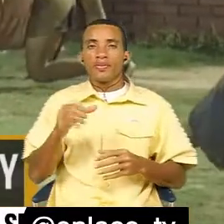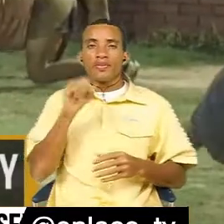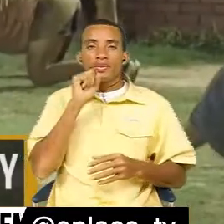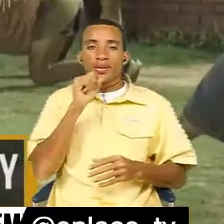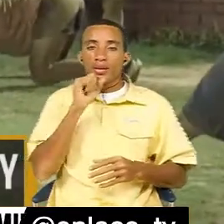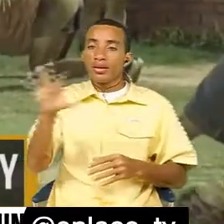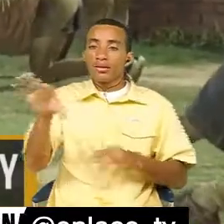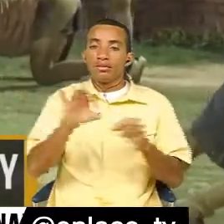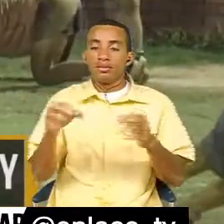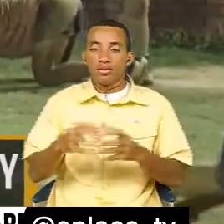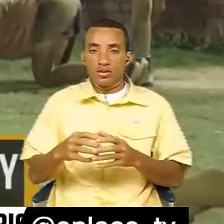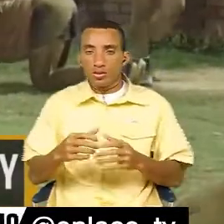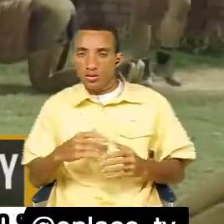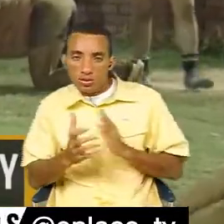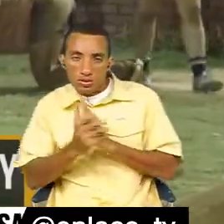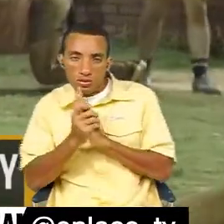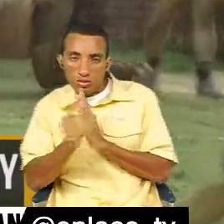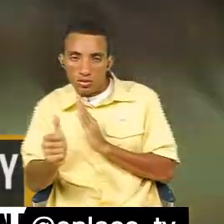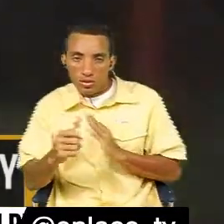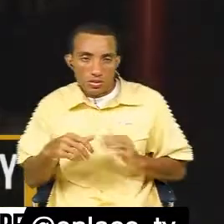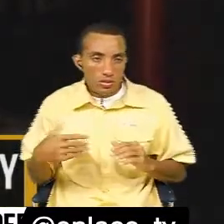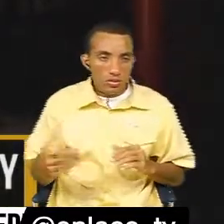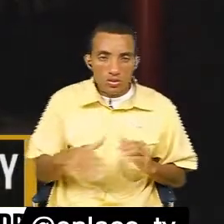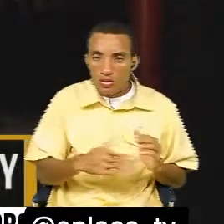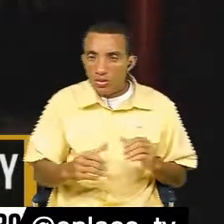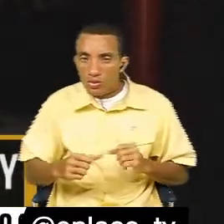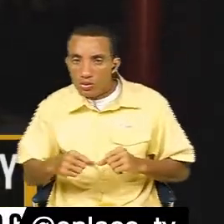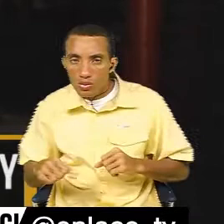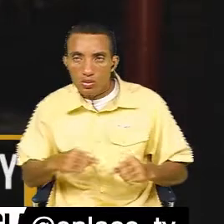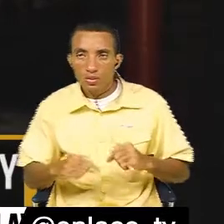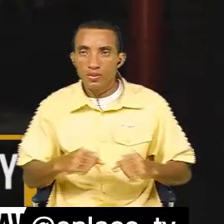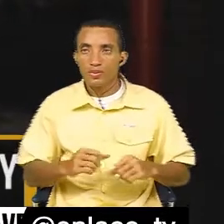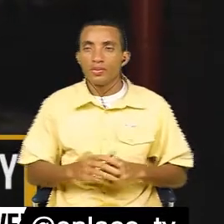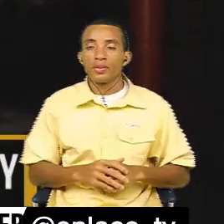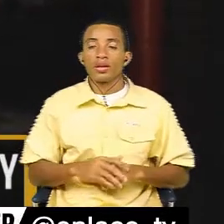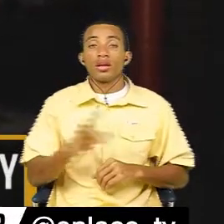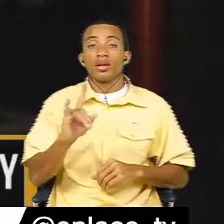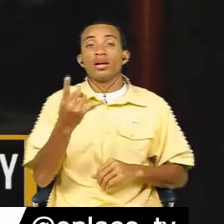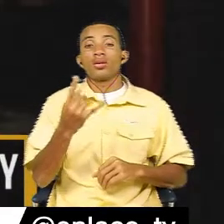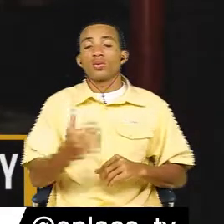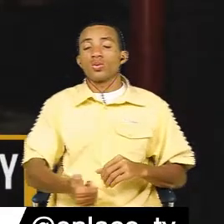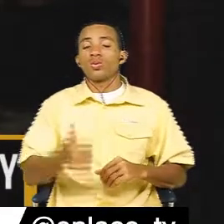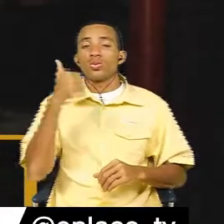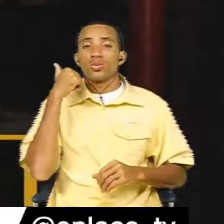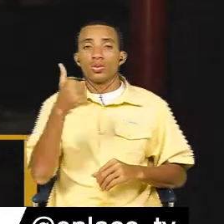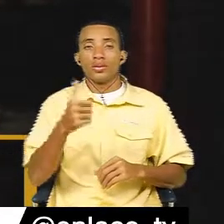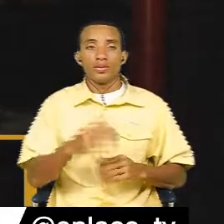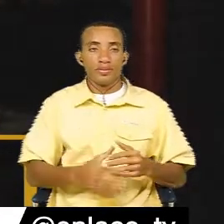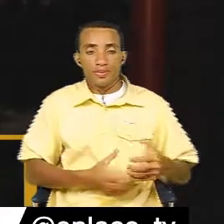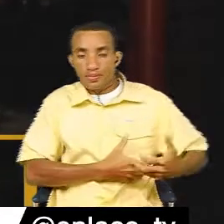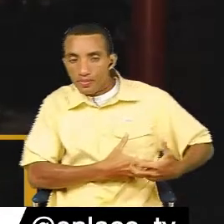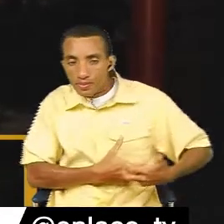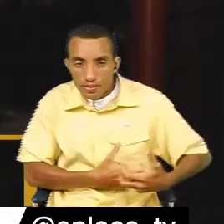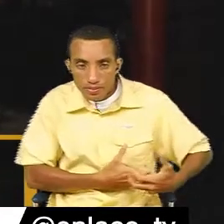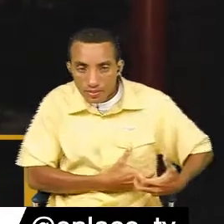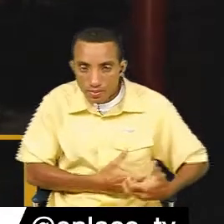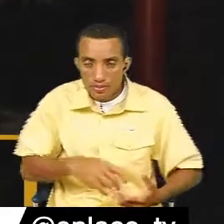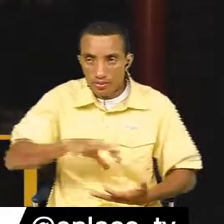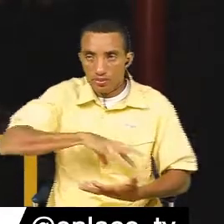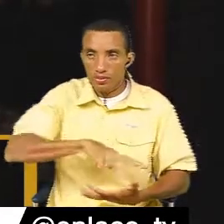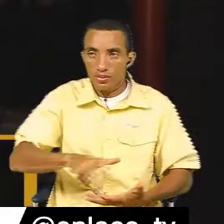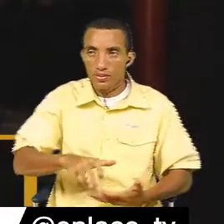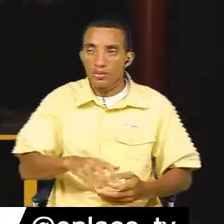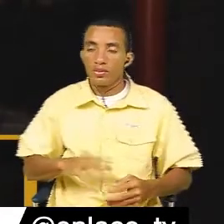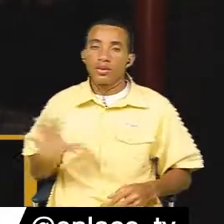a su destreza y buen desempeño en las canchas. Bueno, es algo muy productivo para el rugby santanderiano, que los barranqueños